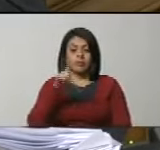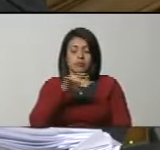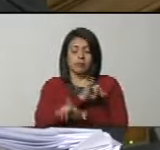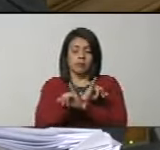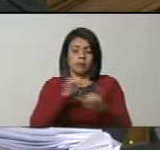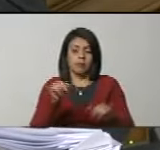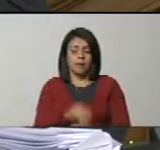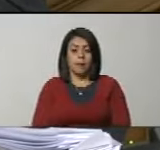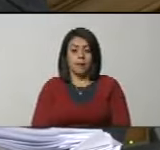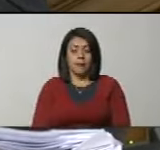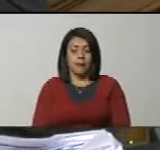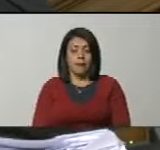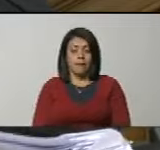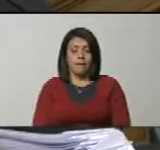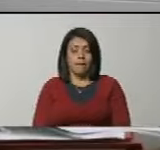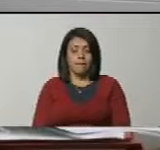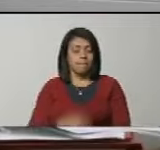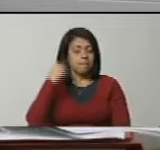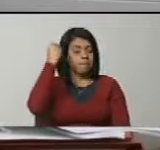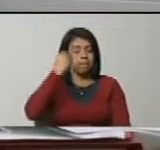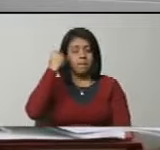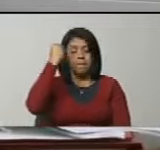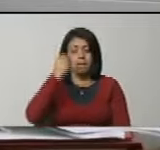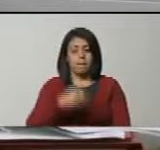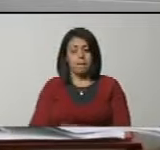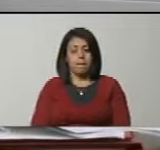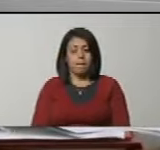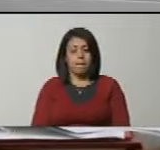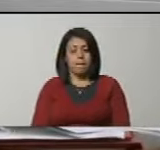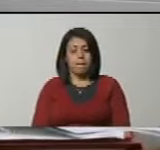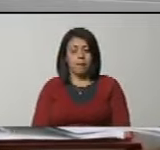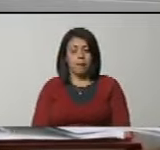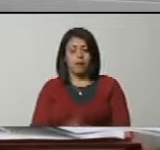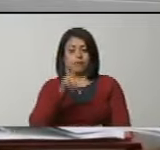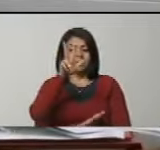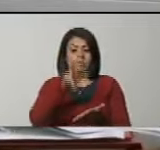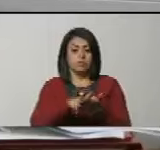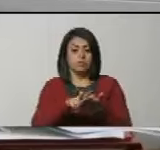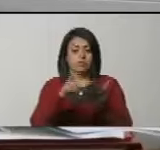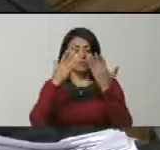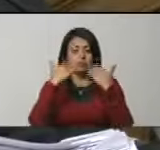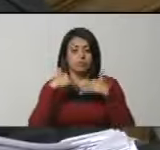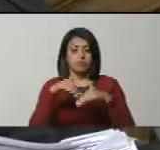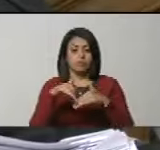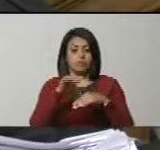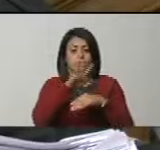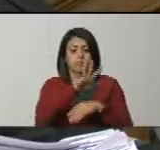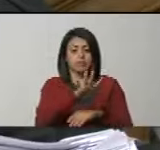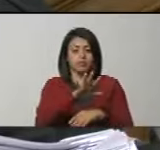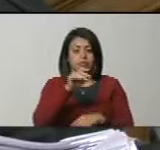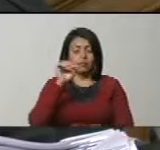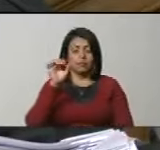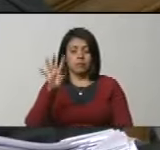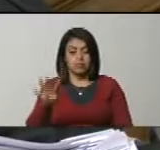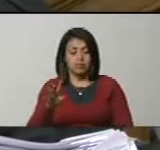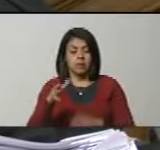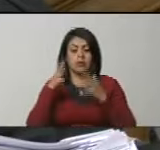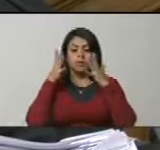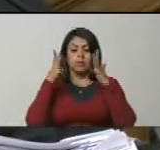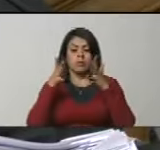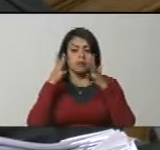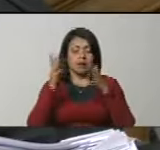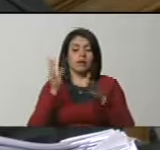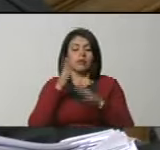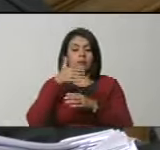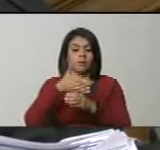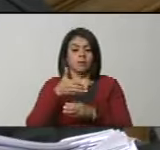Es todo, ciudadano presidente. En consideración. Aprobado. Siguiente. Quincuagésimo cuarto, se sugiere aprobar